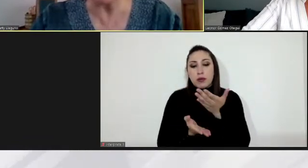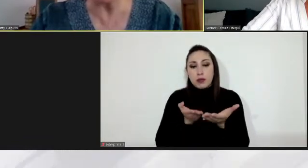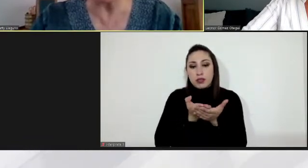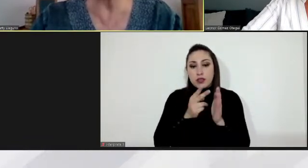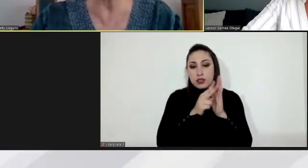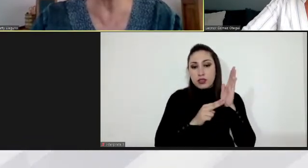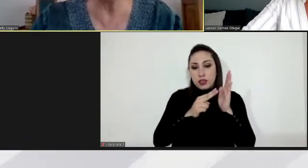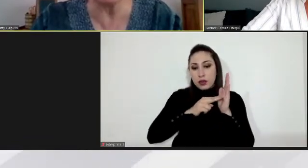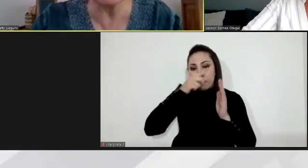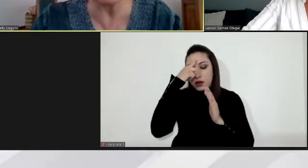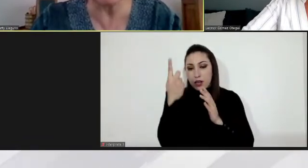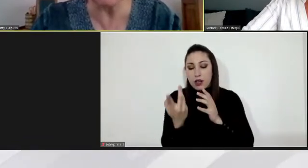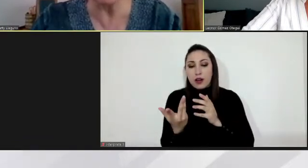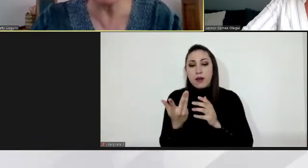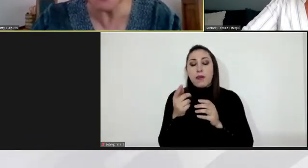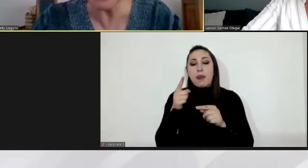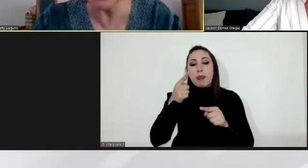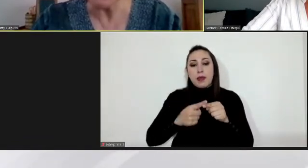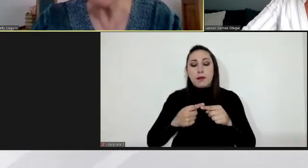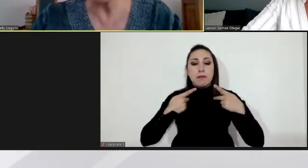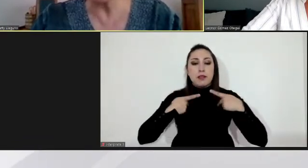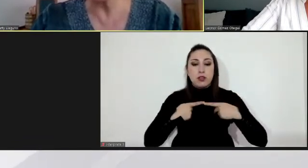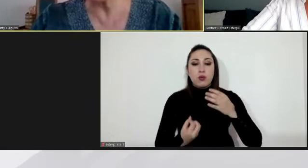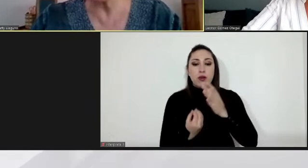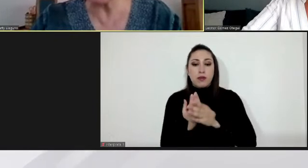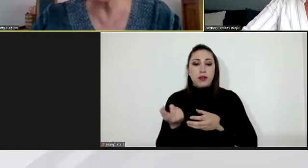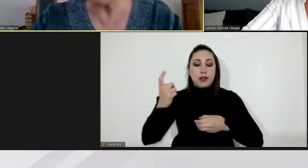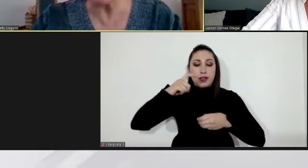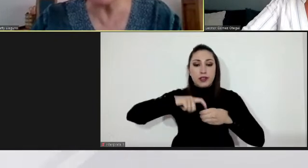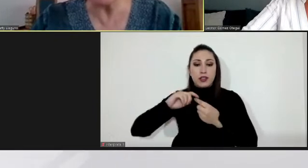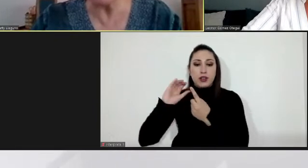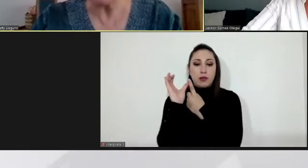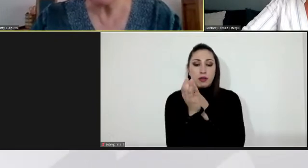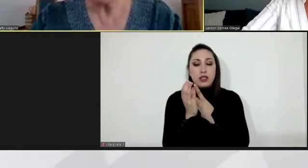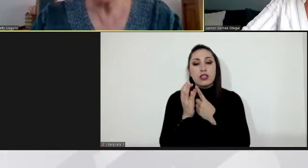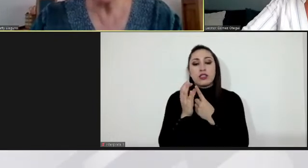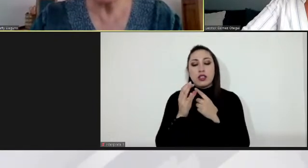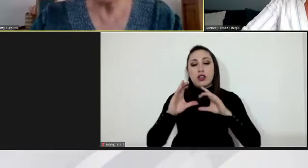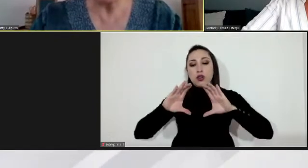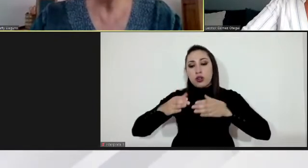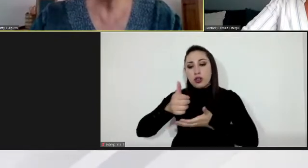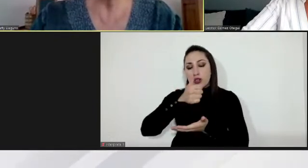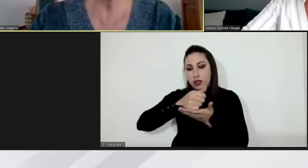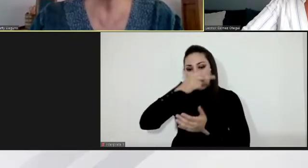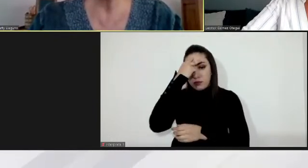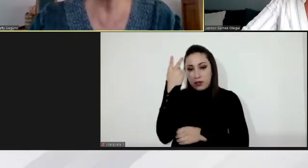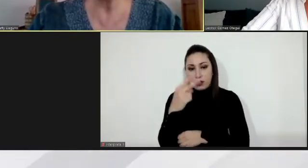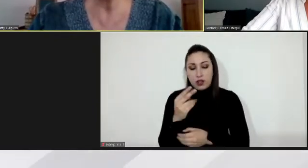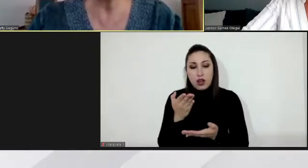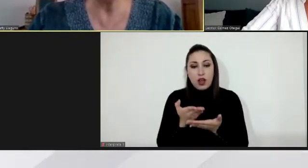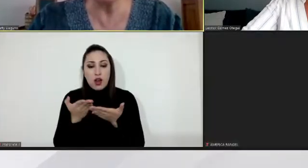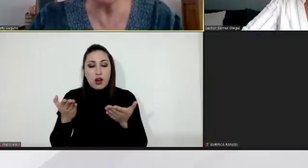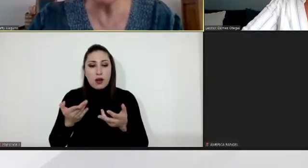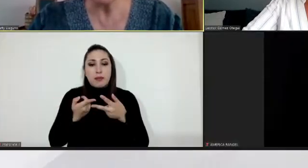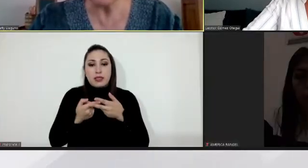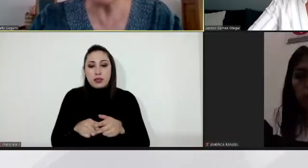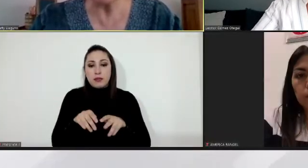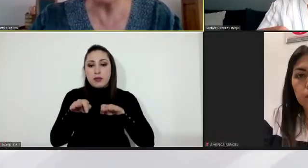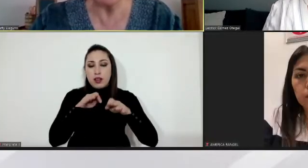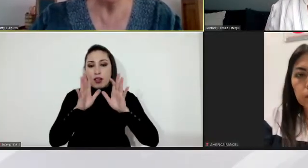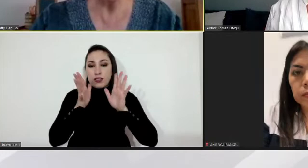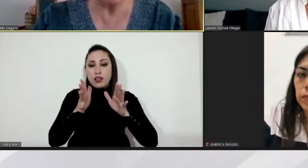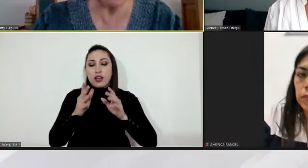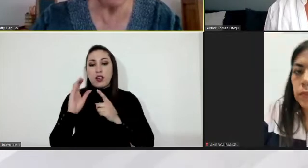las comisiones y del Comité de Trabajo Interno del Congreso de la Ciudad de México, nos integramos a los trabajos de esta comisión